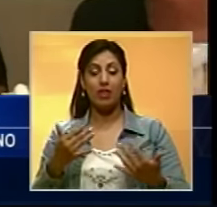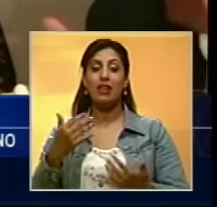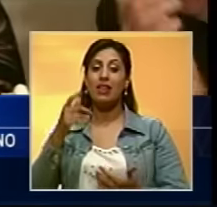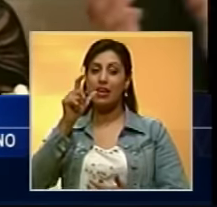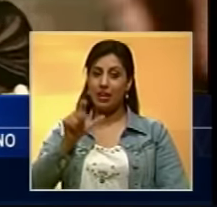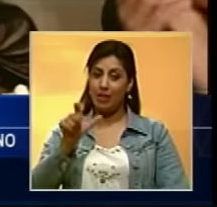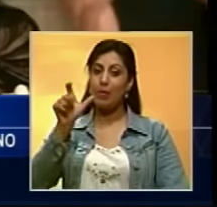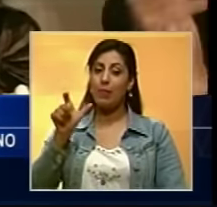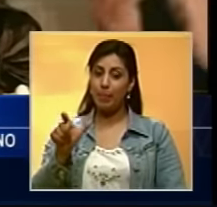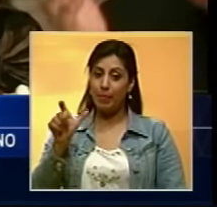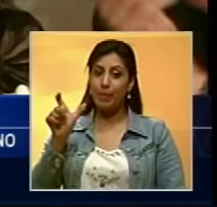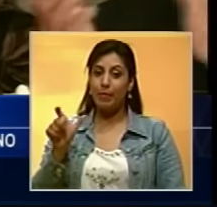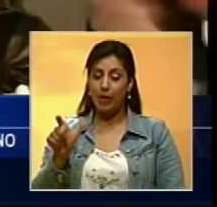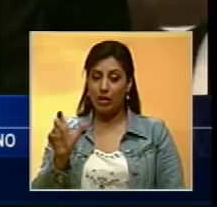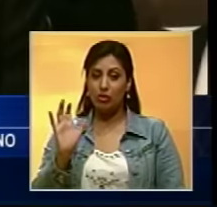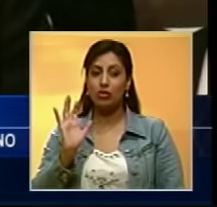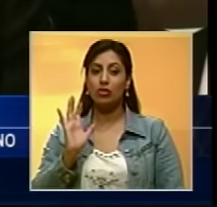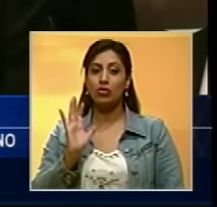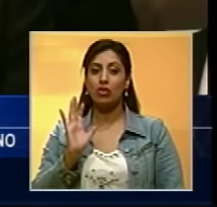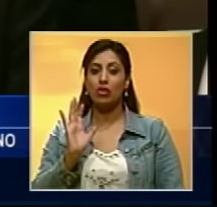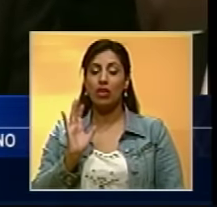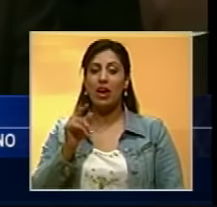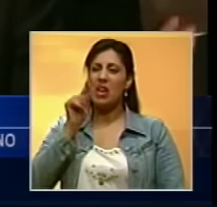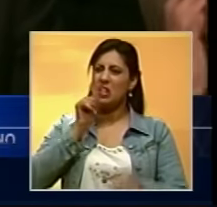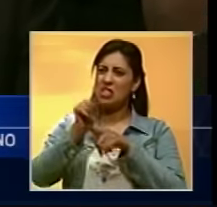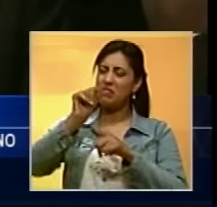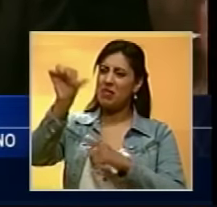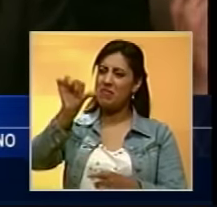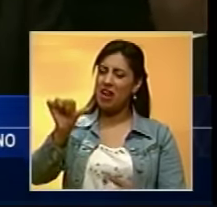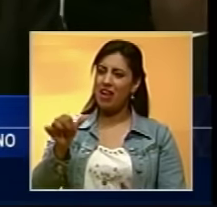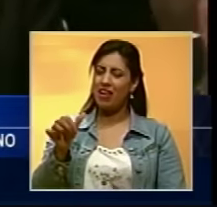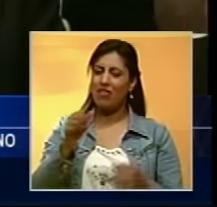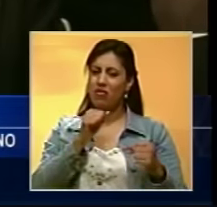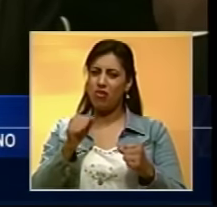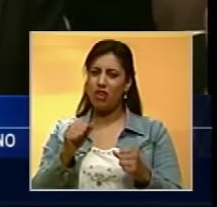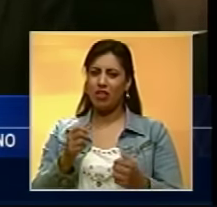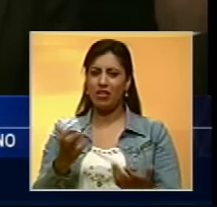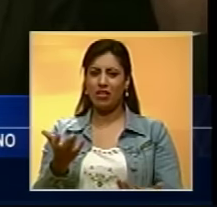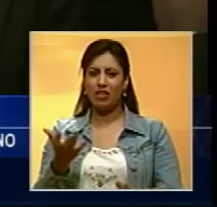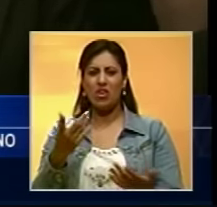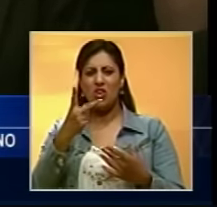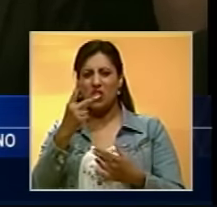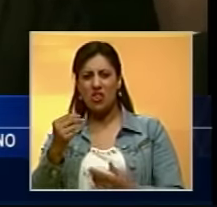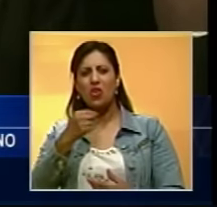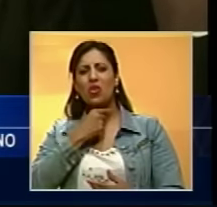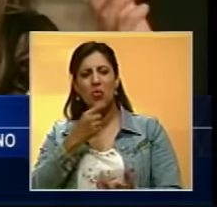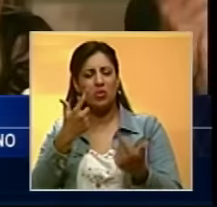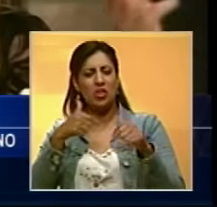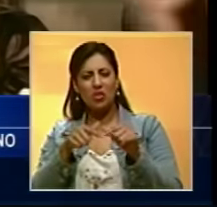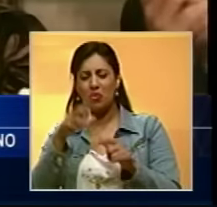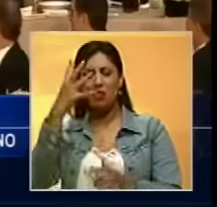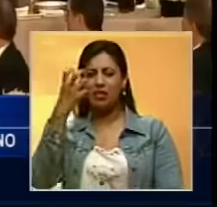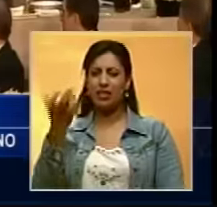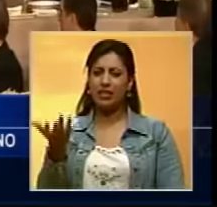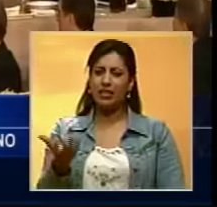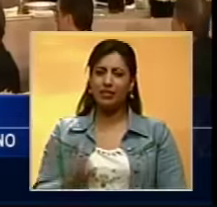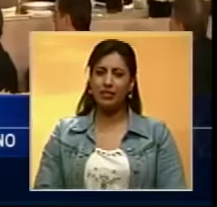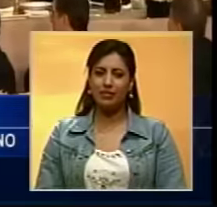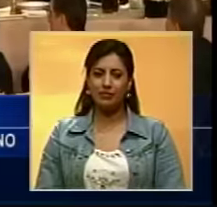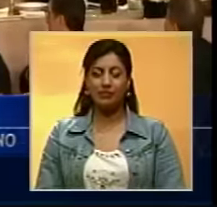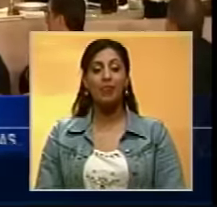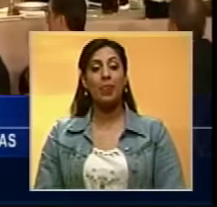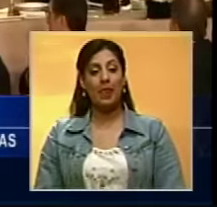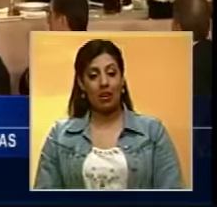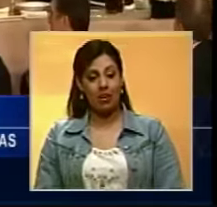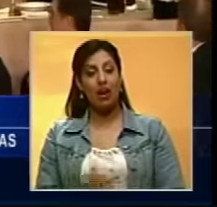la gente la critica muy fuertemente y yo no lo entiendo